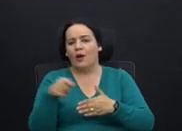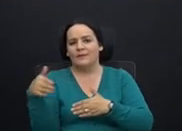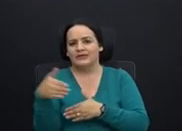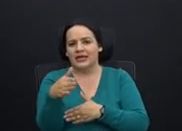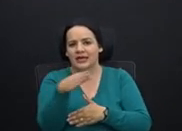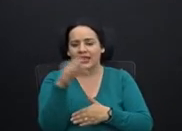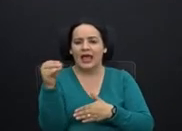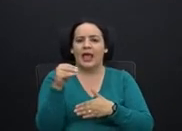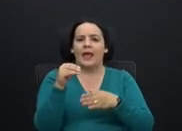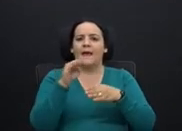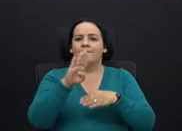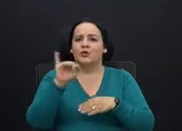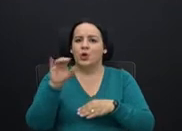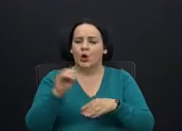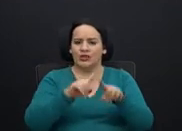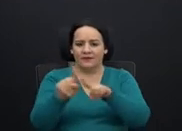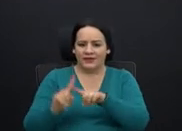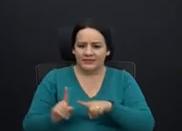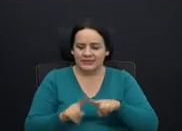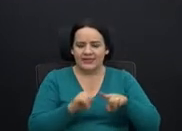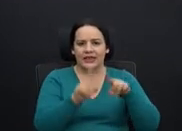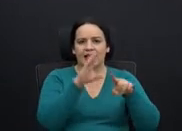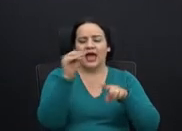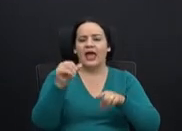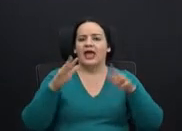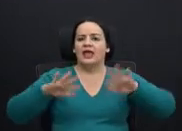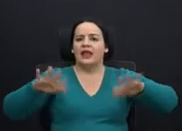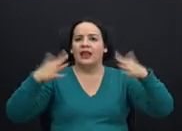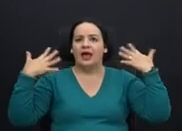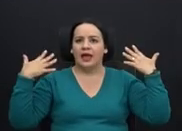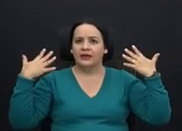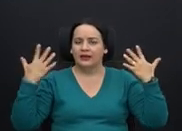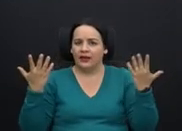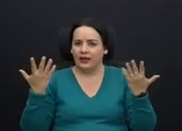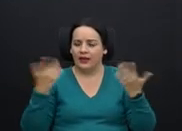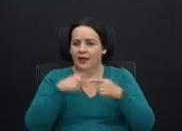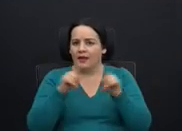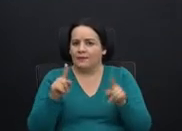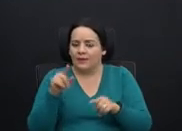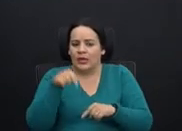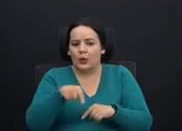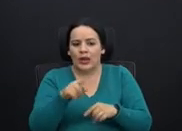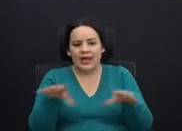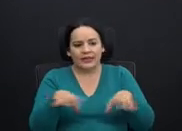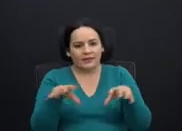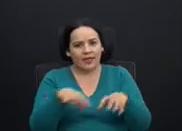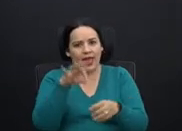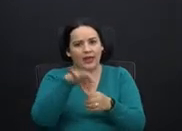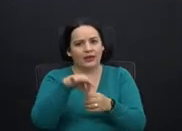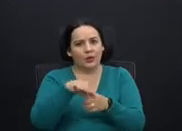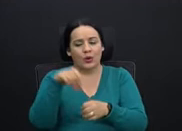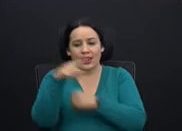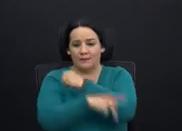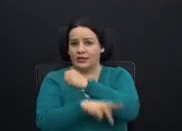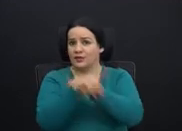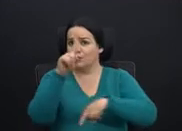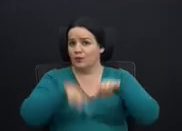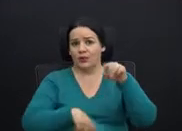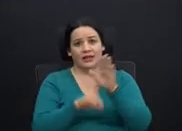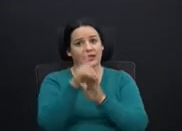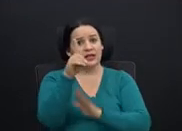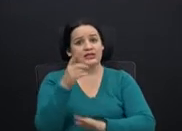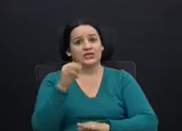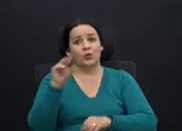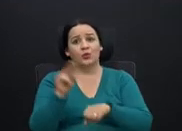aire, usamos todos los días. De acuerdo, la actividad agrícola en este país no se podría desarrollar si no